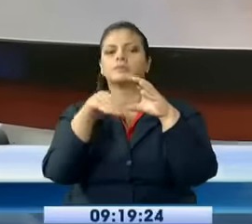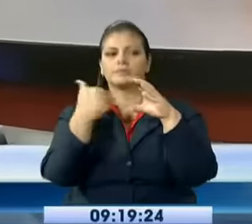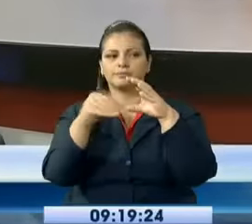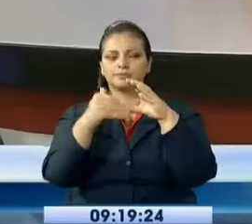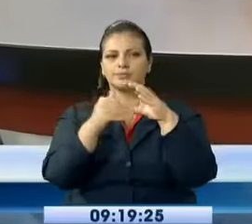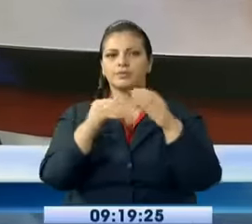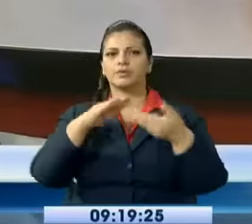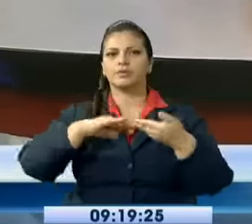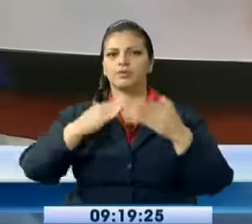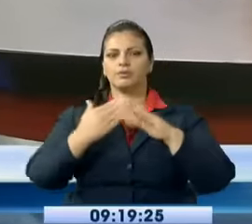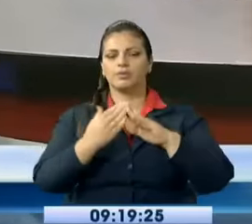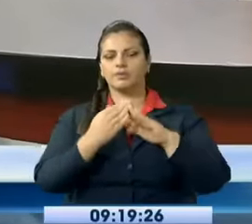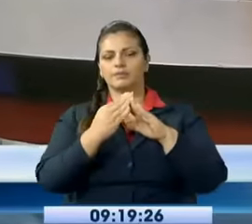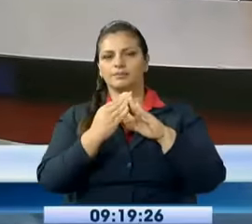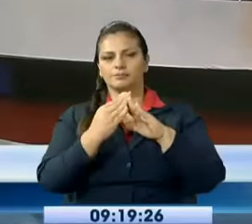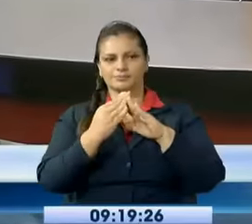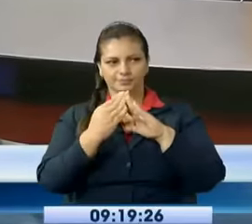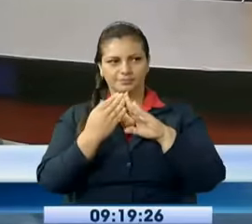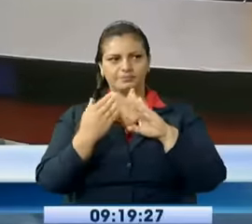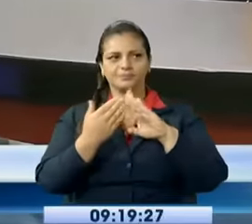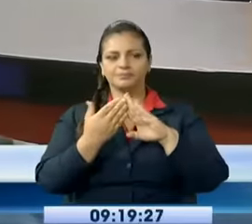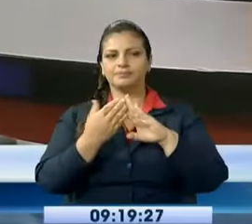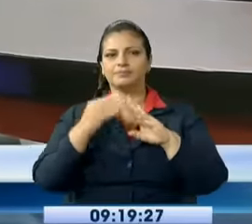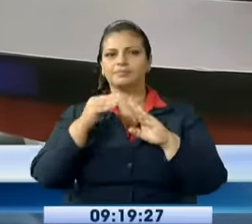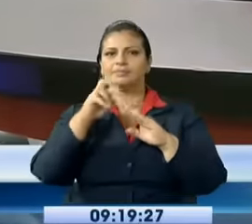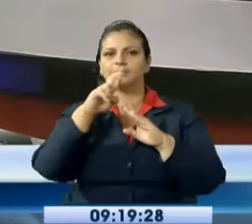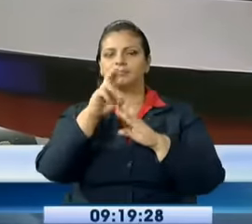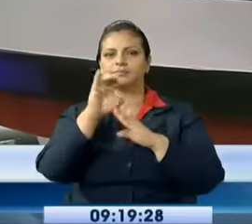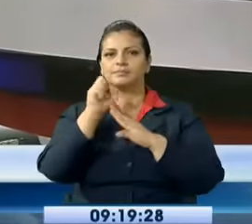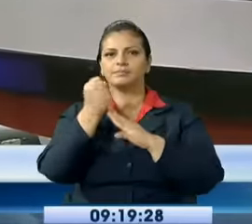comunidad@RTS.com.es o también ahí al número telefónico que está en sus pantallas,